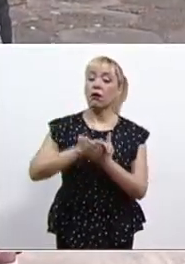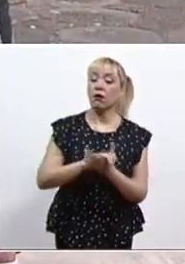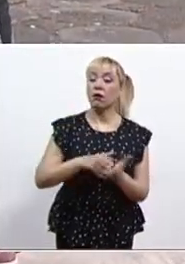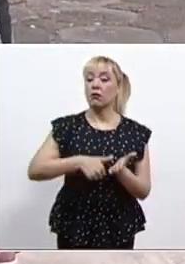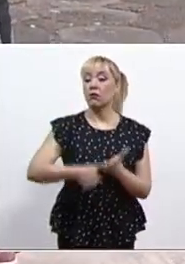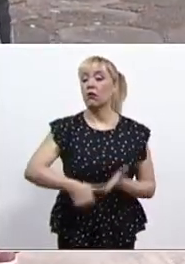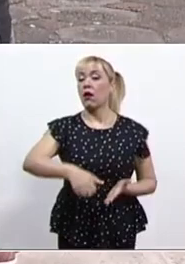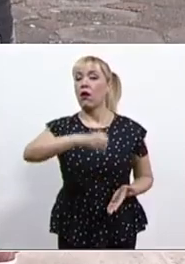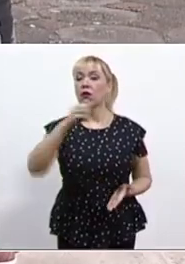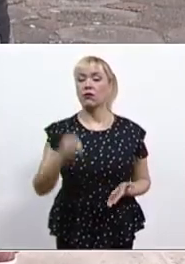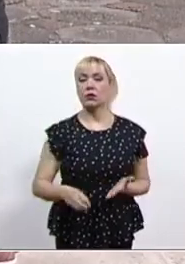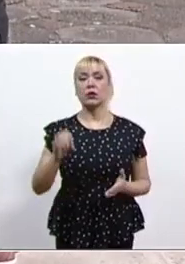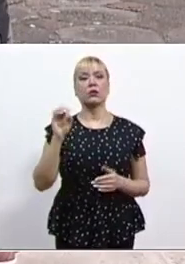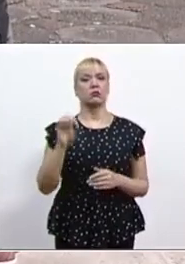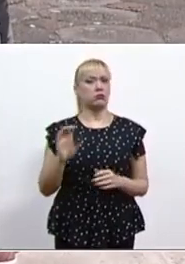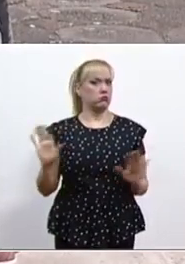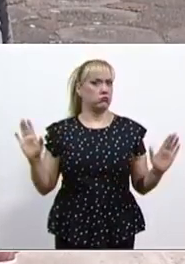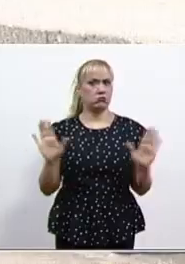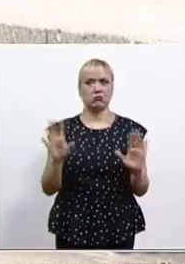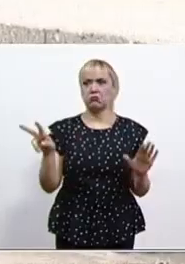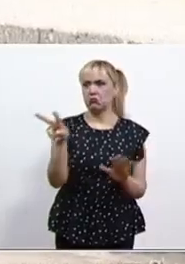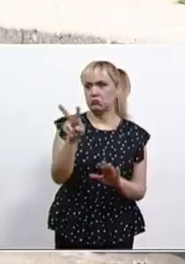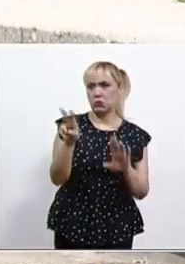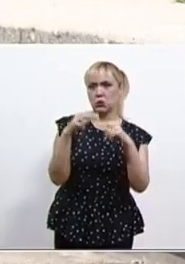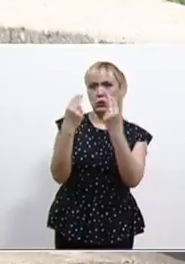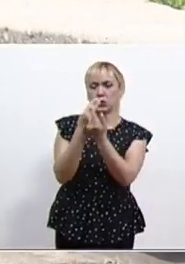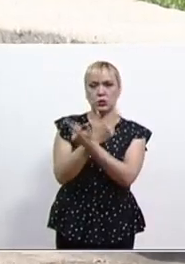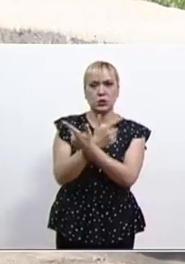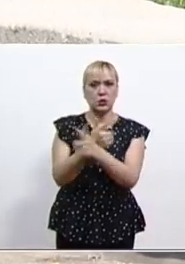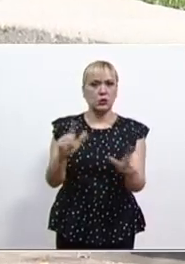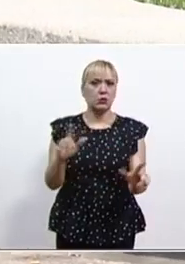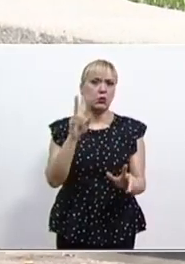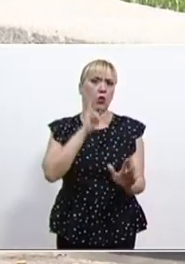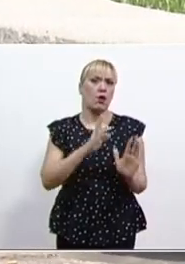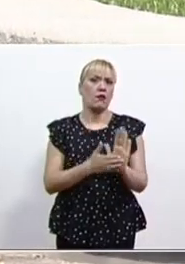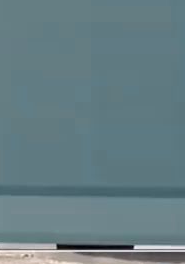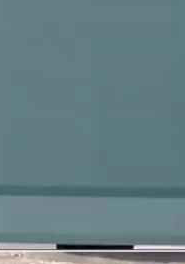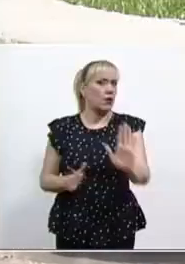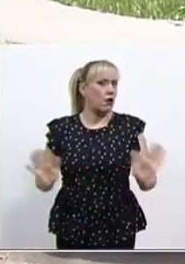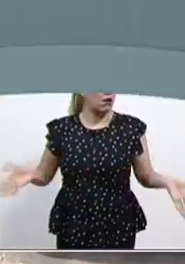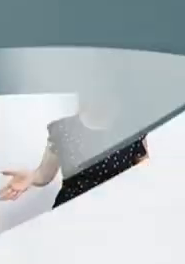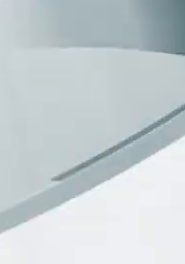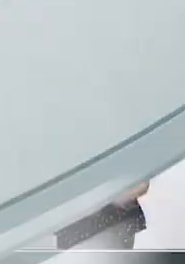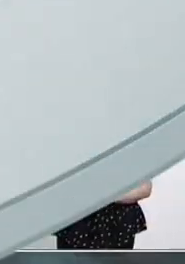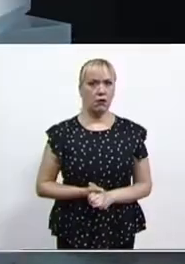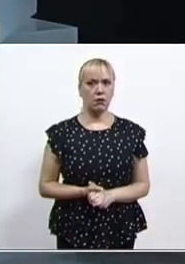haya designado al interesado como su beneficiario ante el instituto.